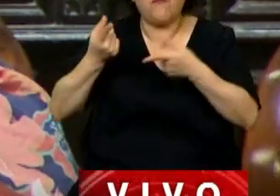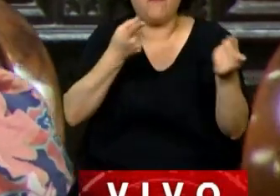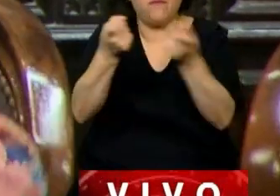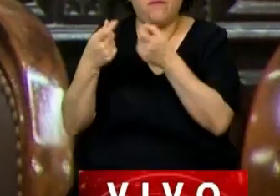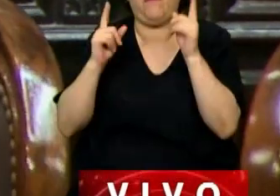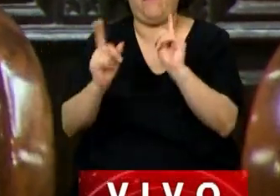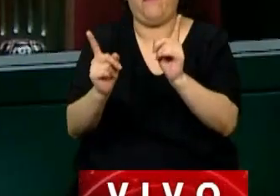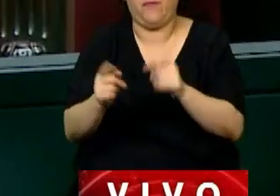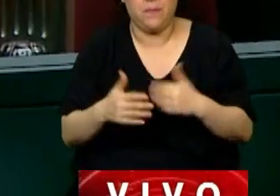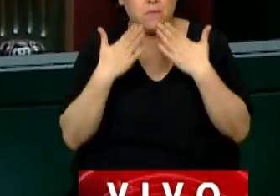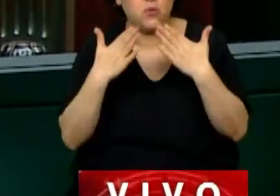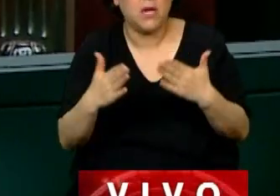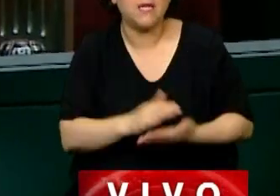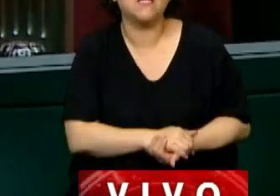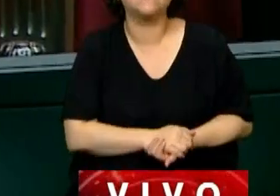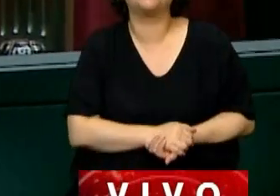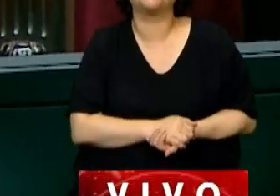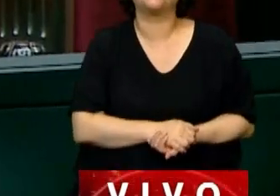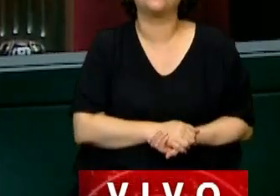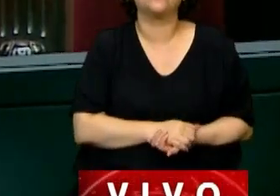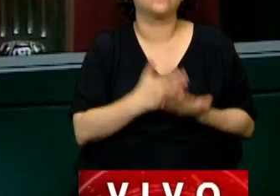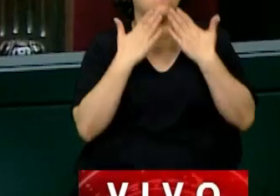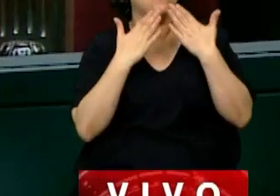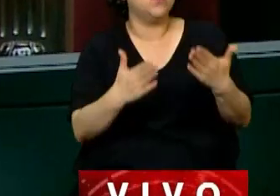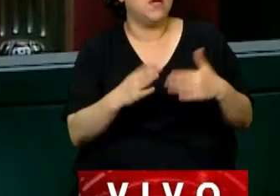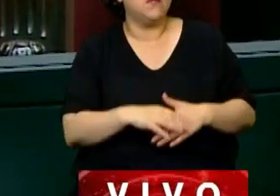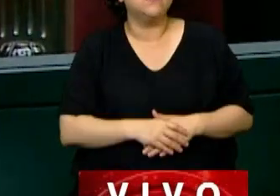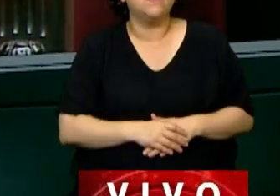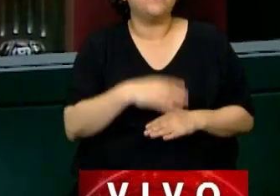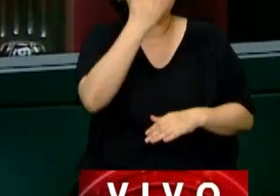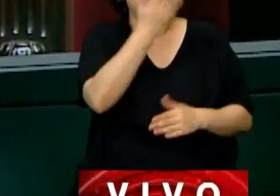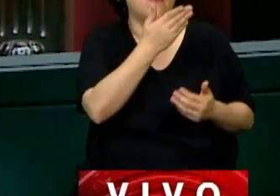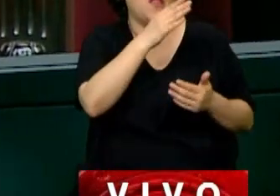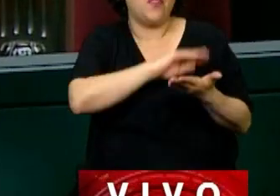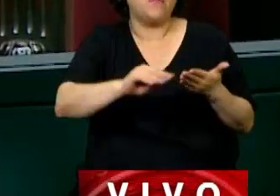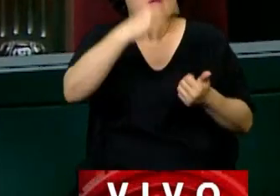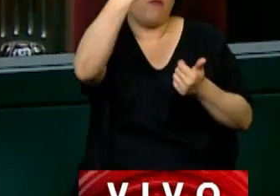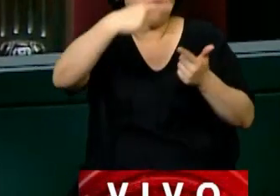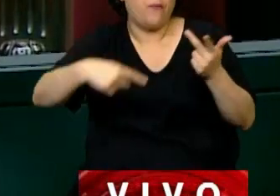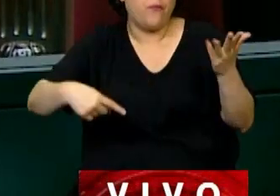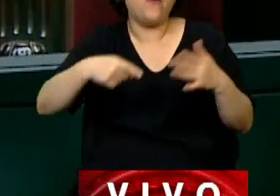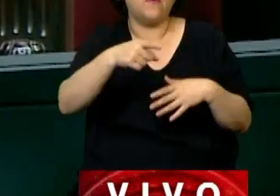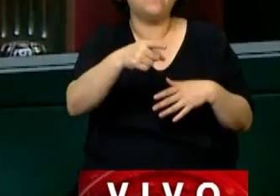gracias. Gracias, diputada. Con las palabras vertidas por las señoras diputadas